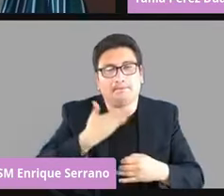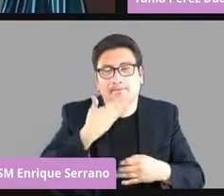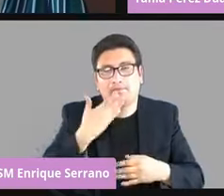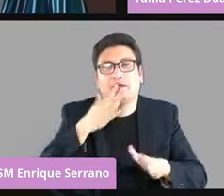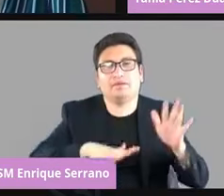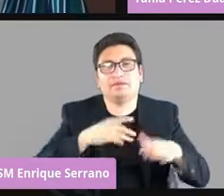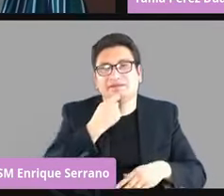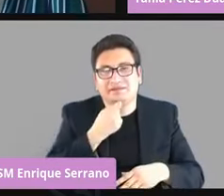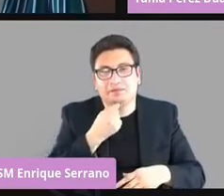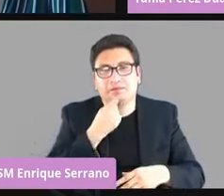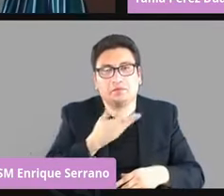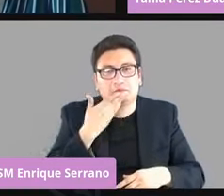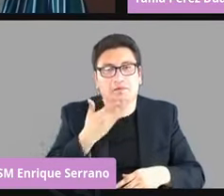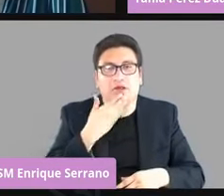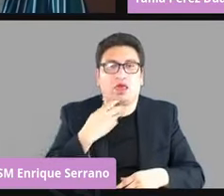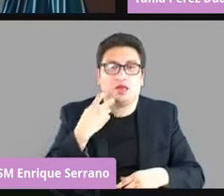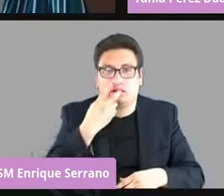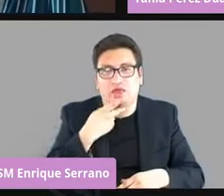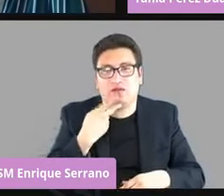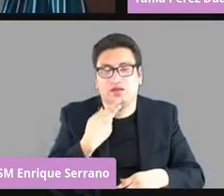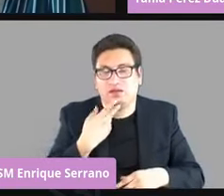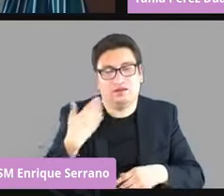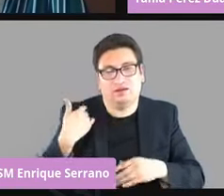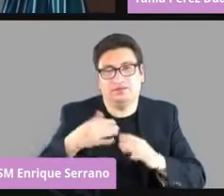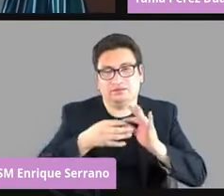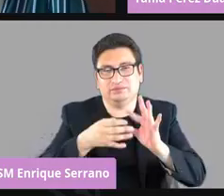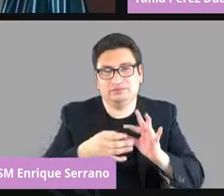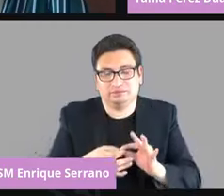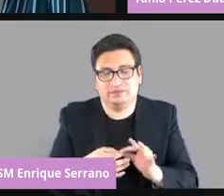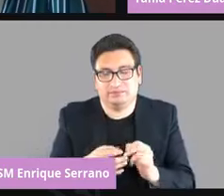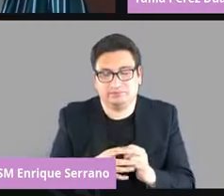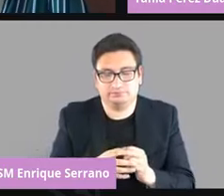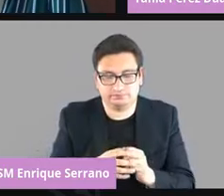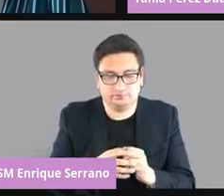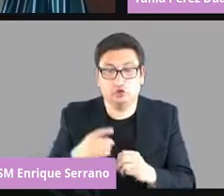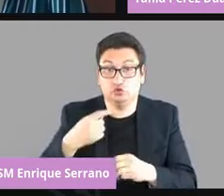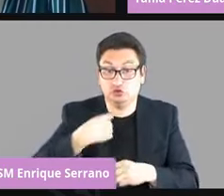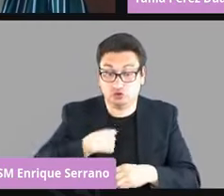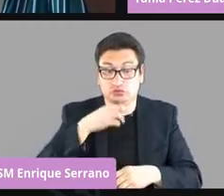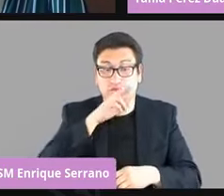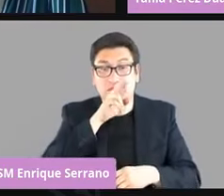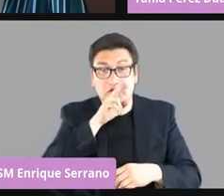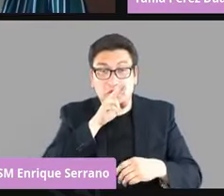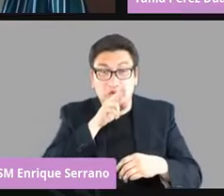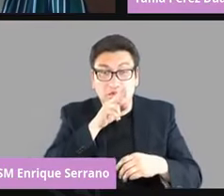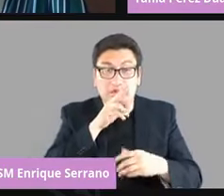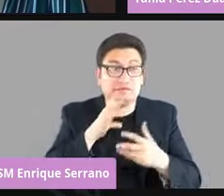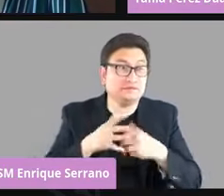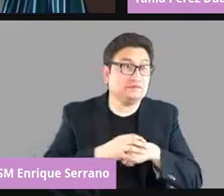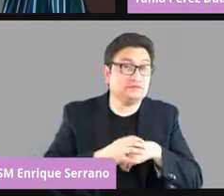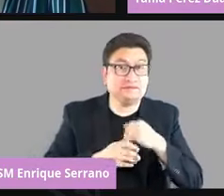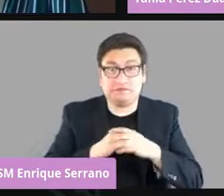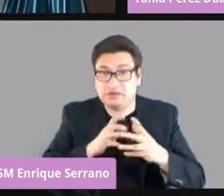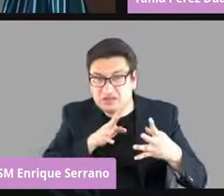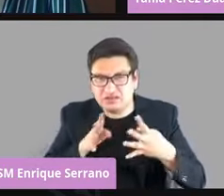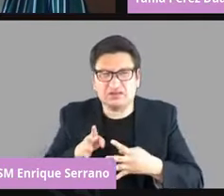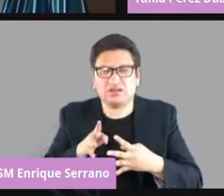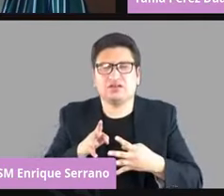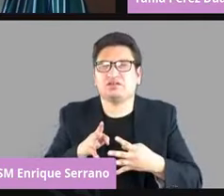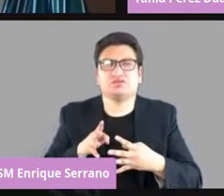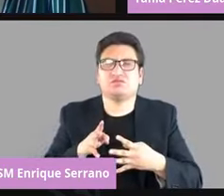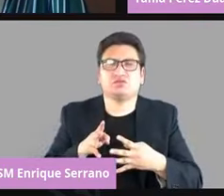hacen rutinarias, como hablábamos hace ratito. Entonces, yo más que preocupación y más que regañarlo